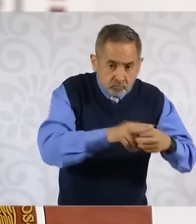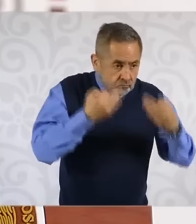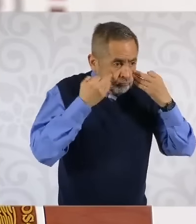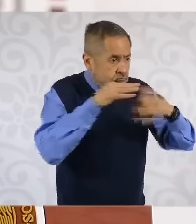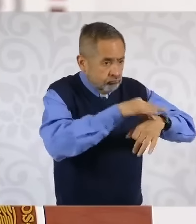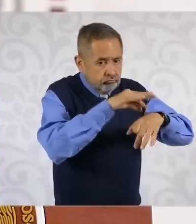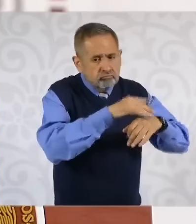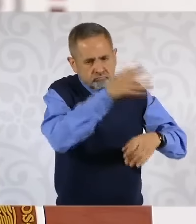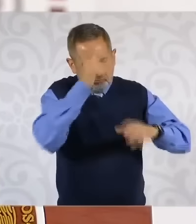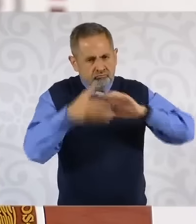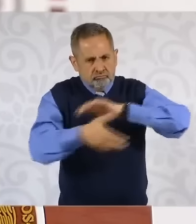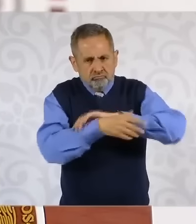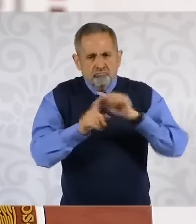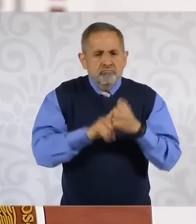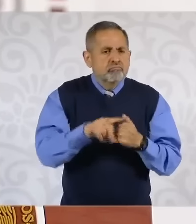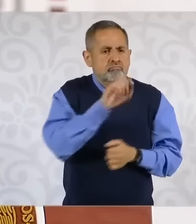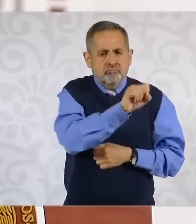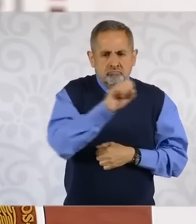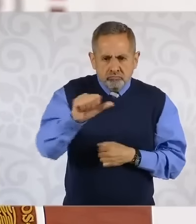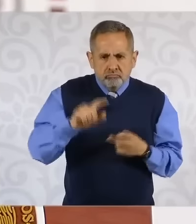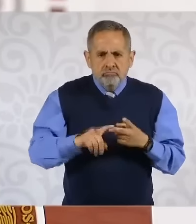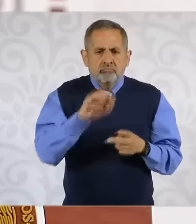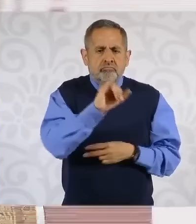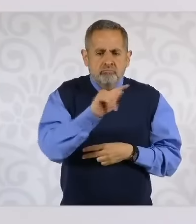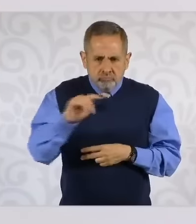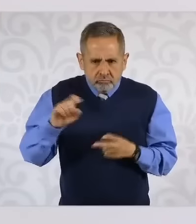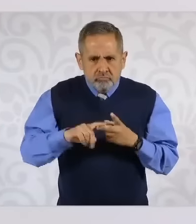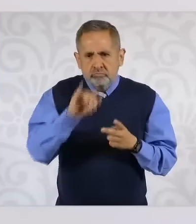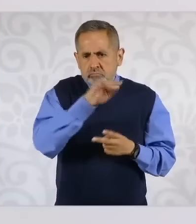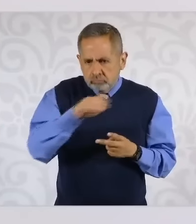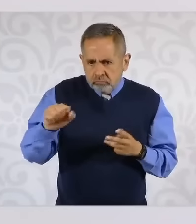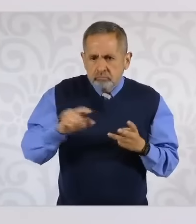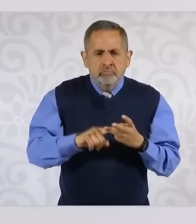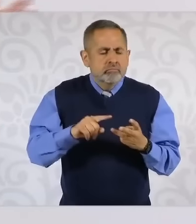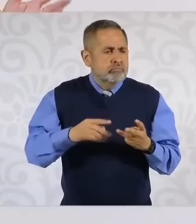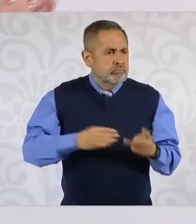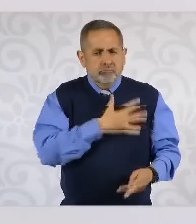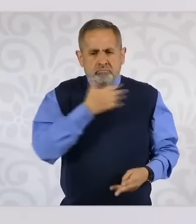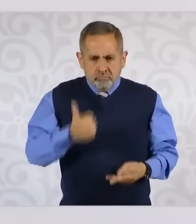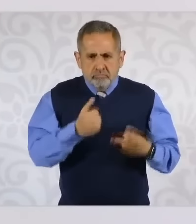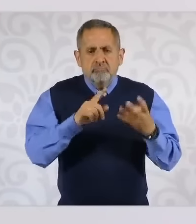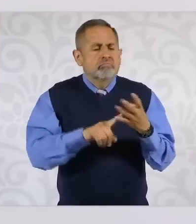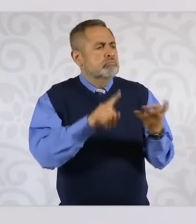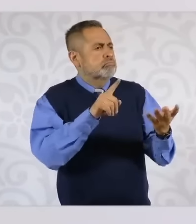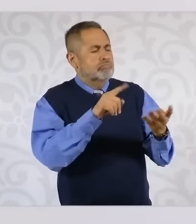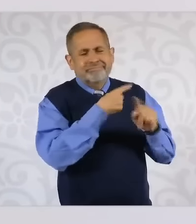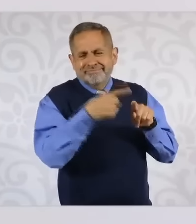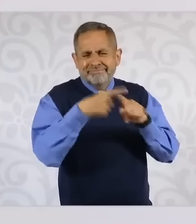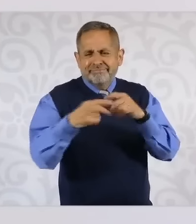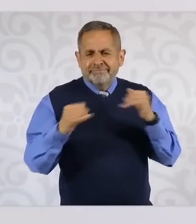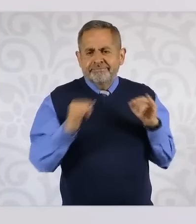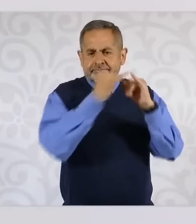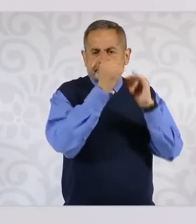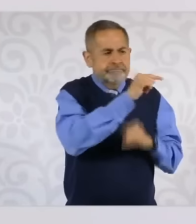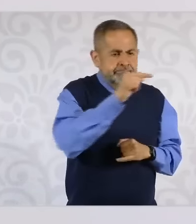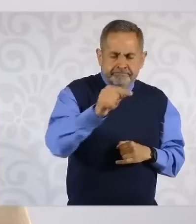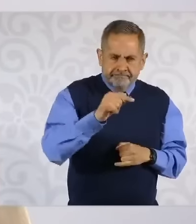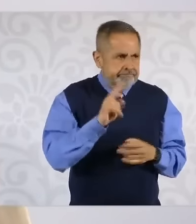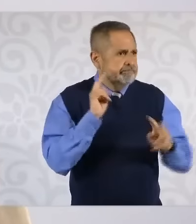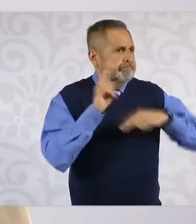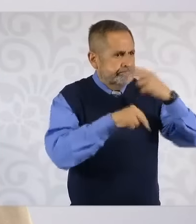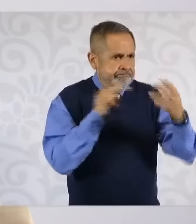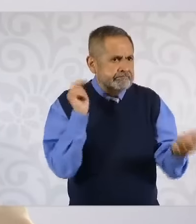convenios con la Secretaría de Salud, con el ISSSTE, con IMSS Bienestar, con todas las instituciones de salud, nos